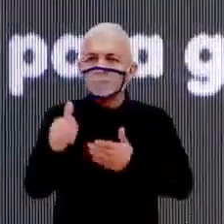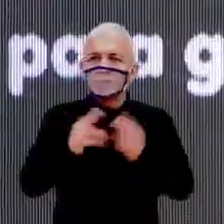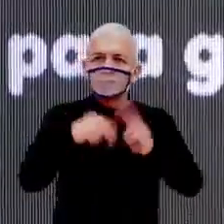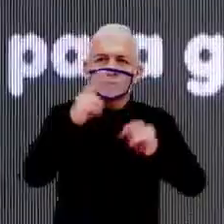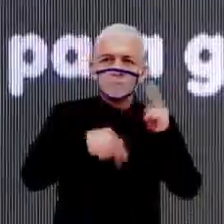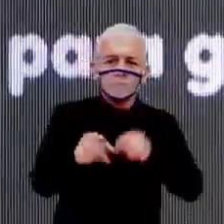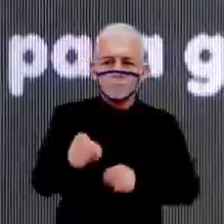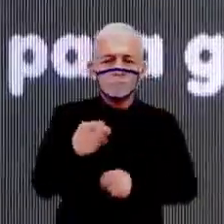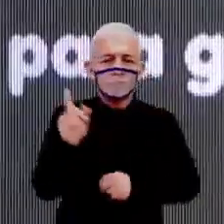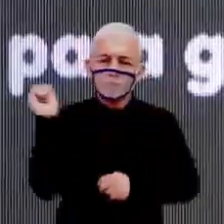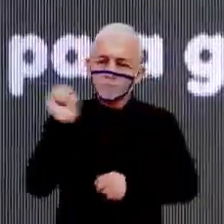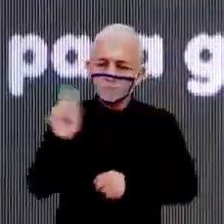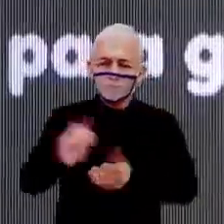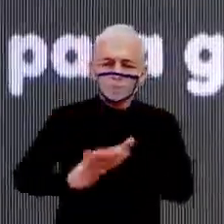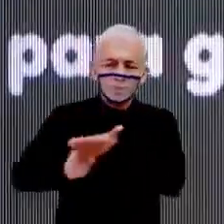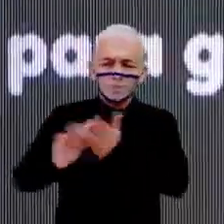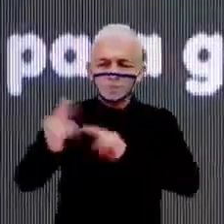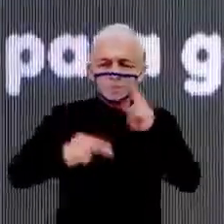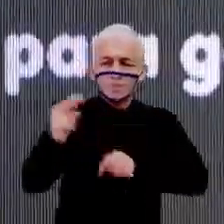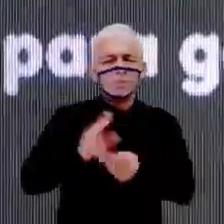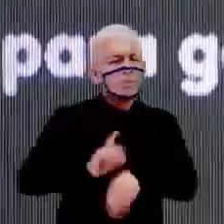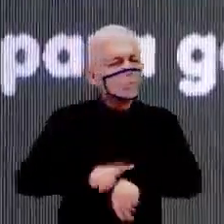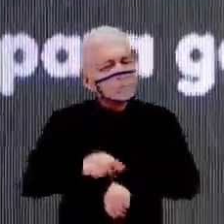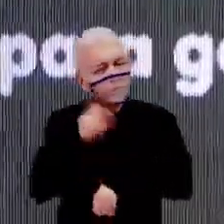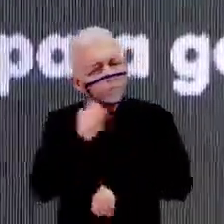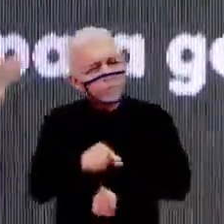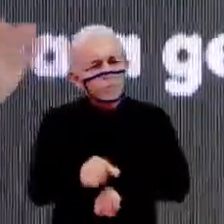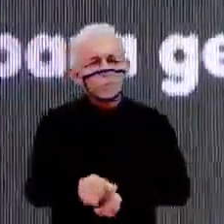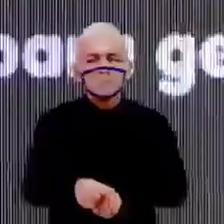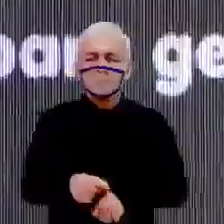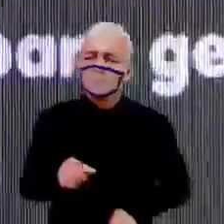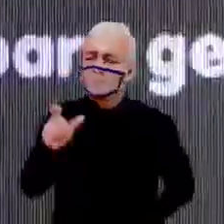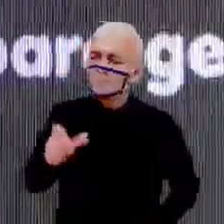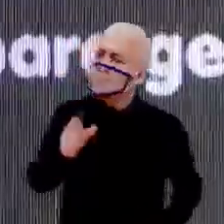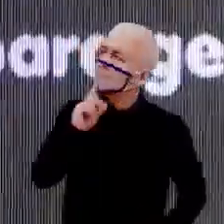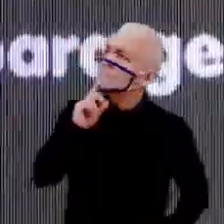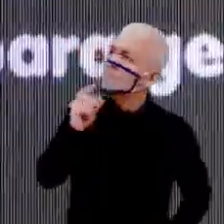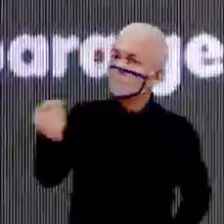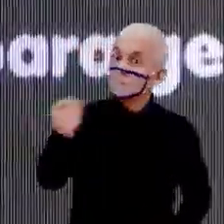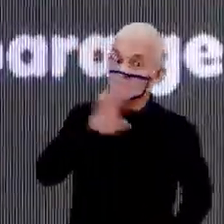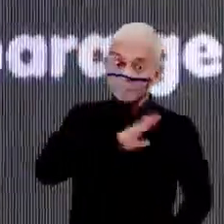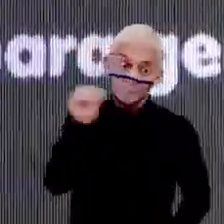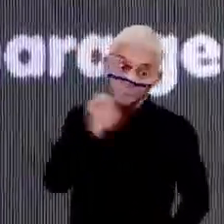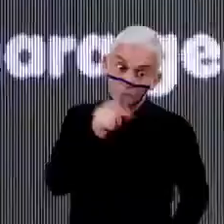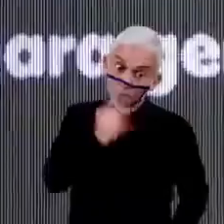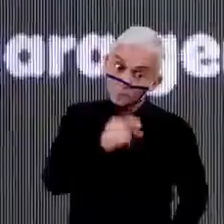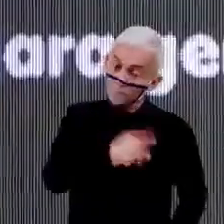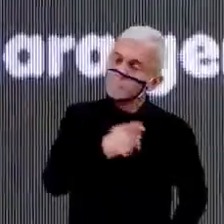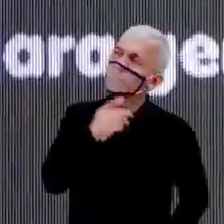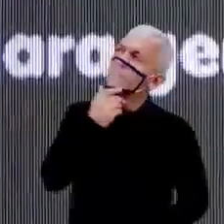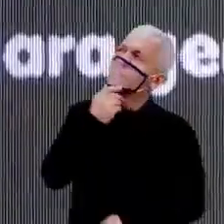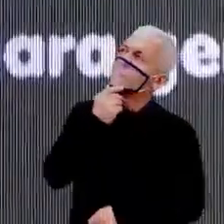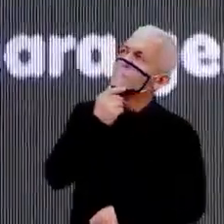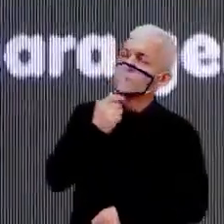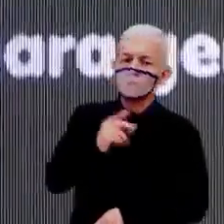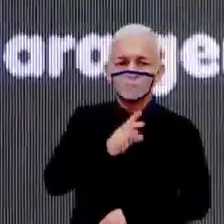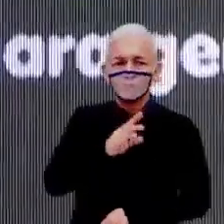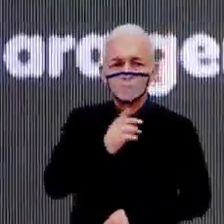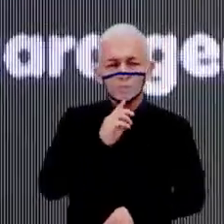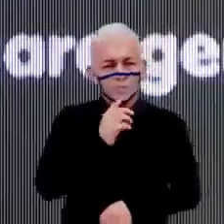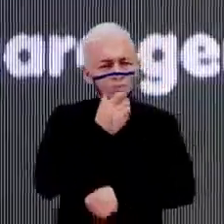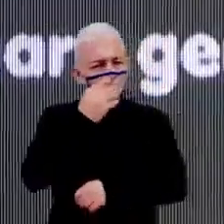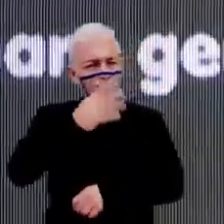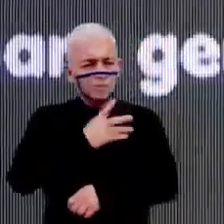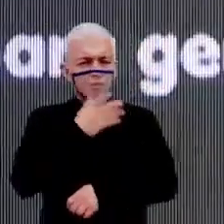de eso, qué tan rápido podía construir vías. Y sin pensarlo, sin esperárselo, Alex le